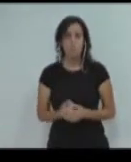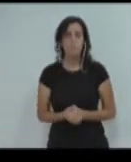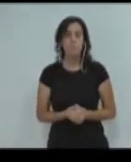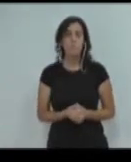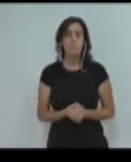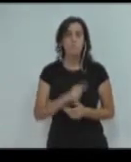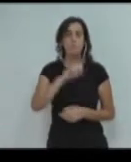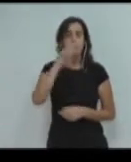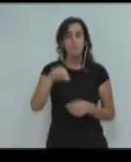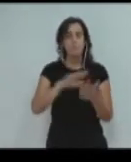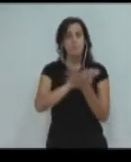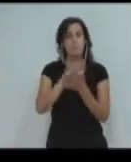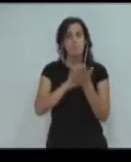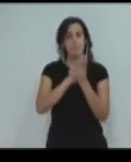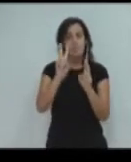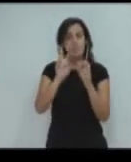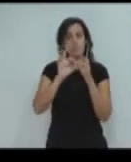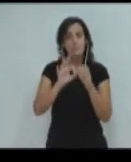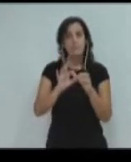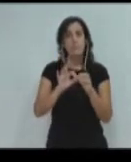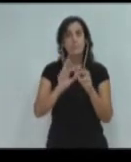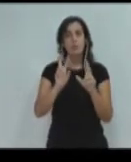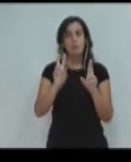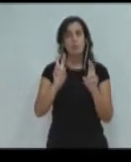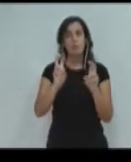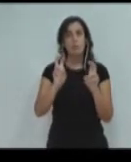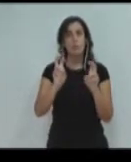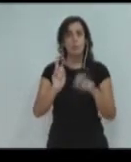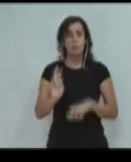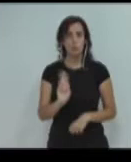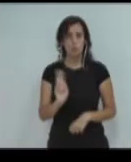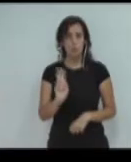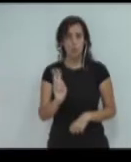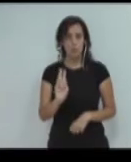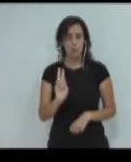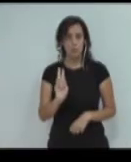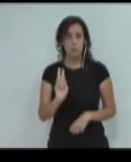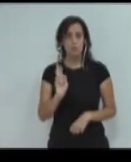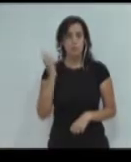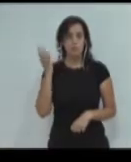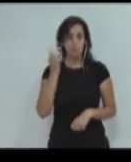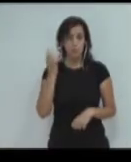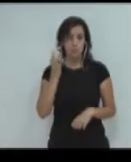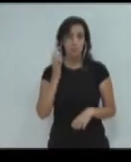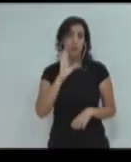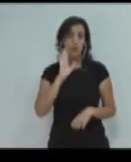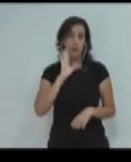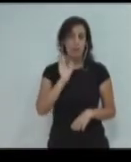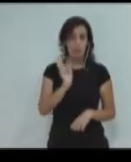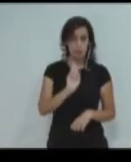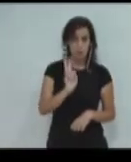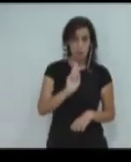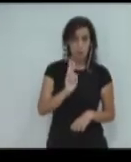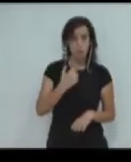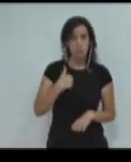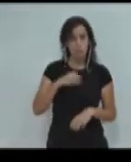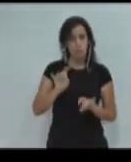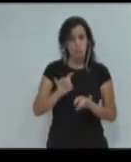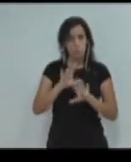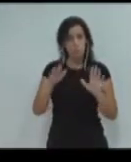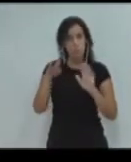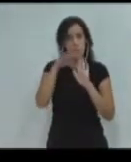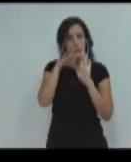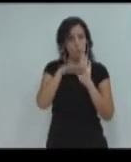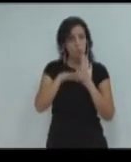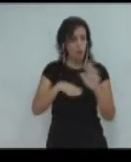Se mencionaba el tema de las nuevas herramientas, las nuevas versiones que incorporan, que tú a veces en la versión anterior tienes muy claro cómo las pautas